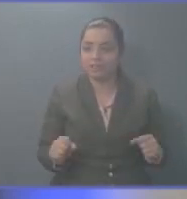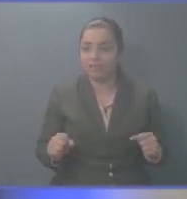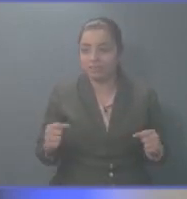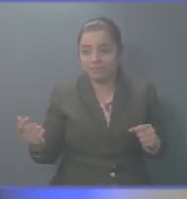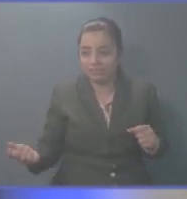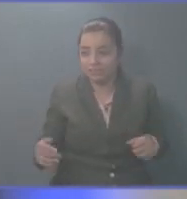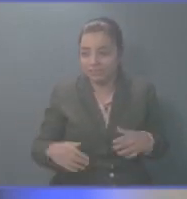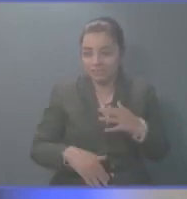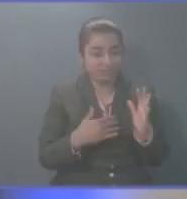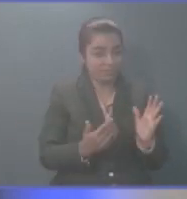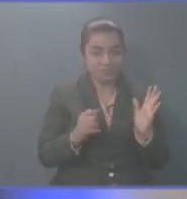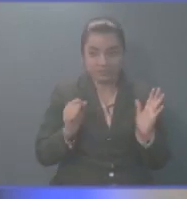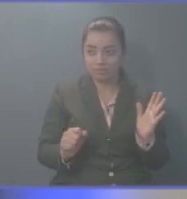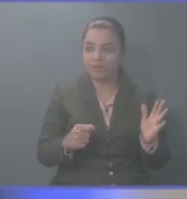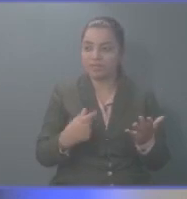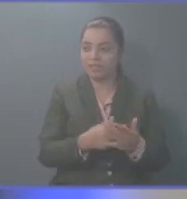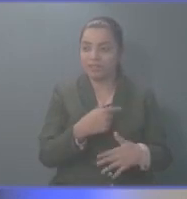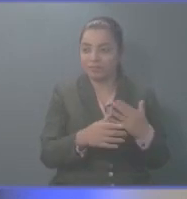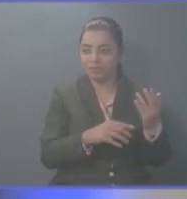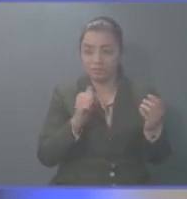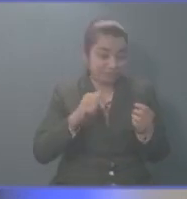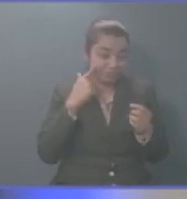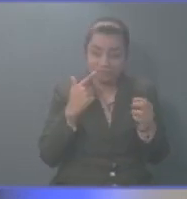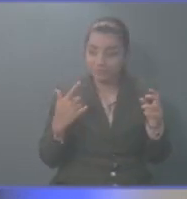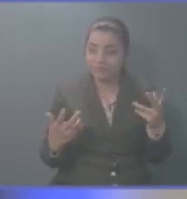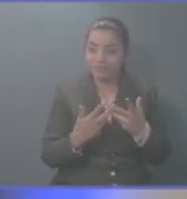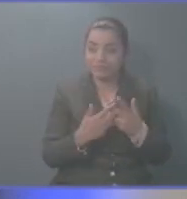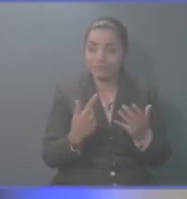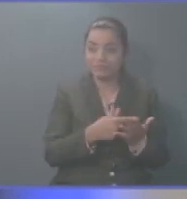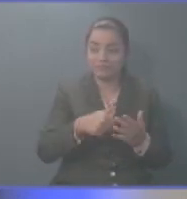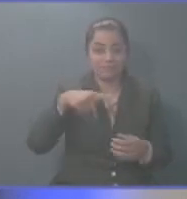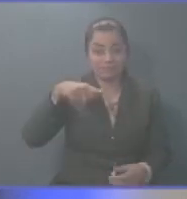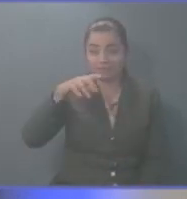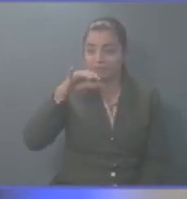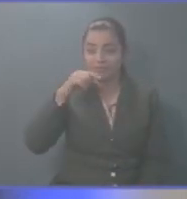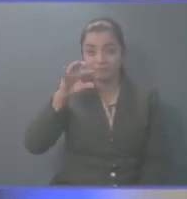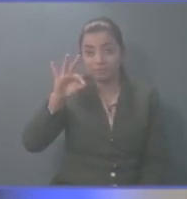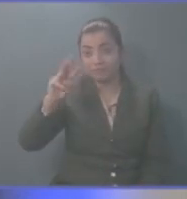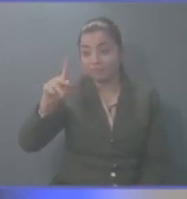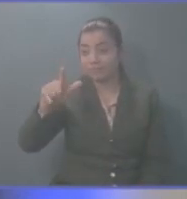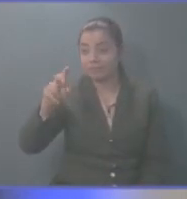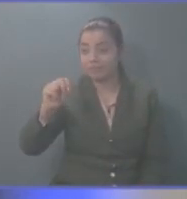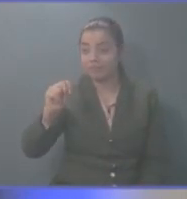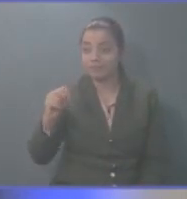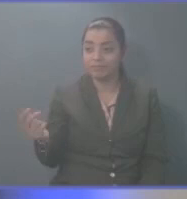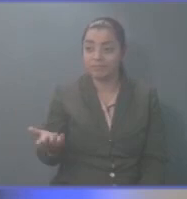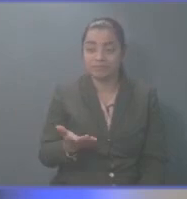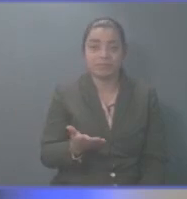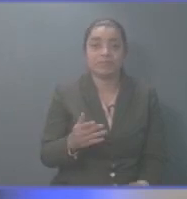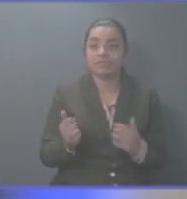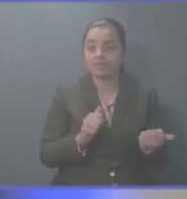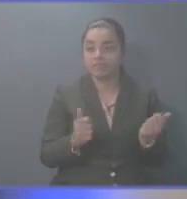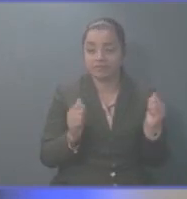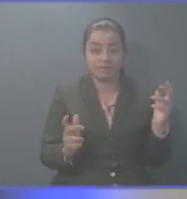todo que nos trate de entrelazar o entrecruzar con el FMLN, porque Arena y el FMLN somos